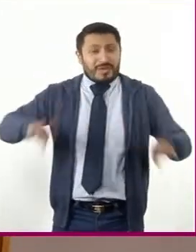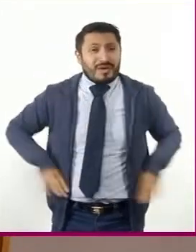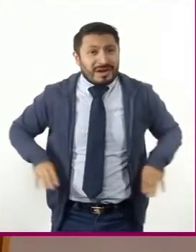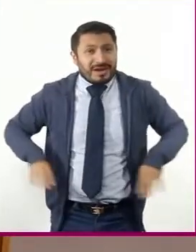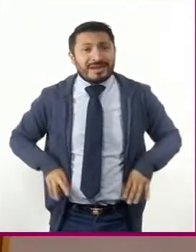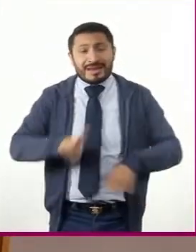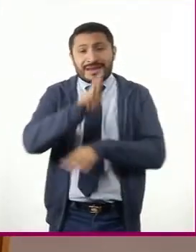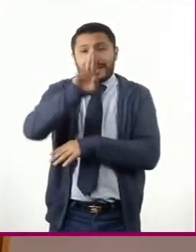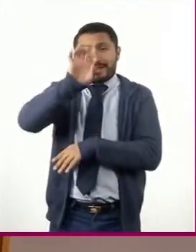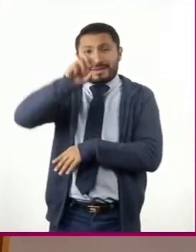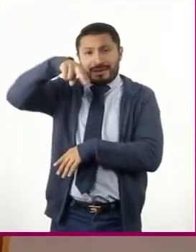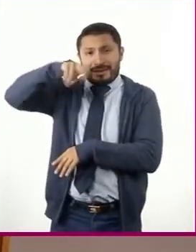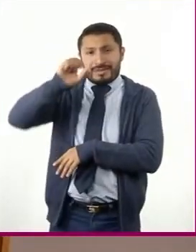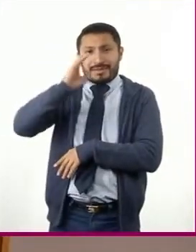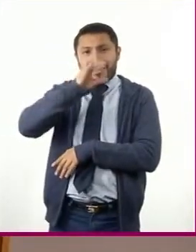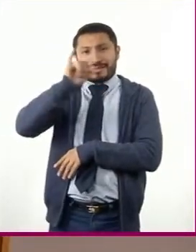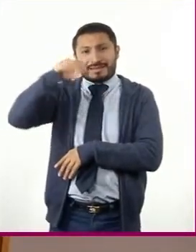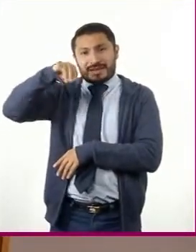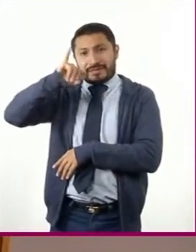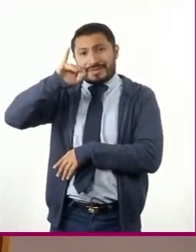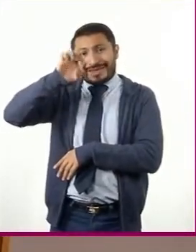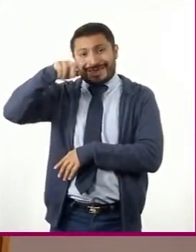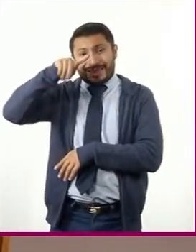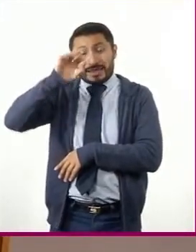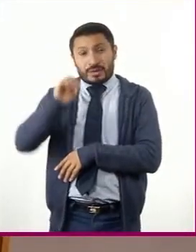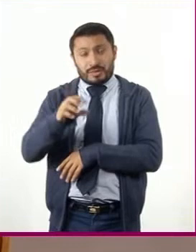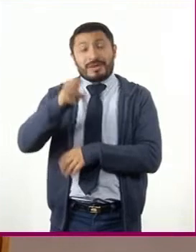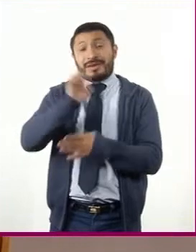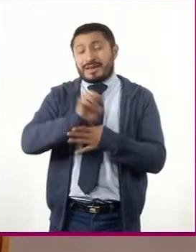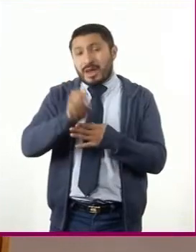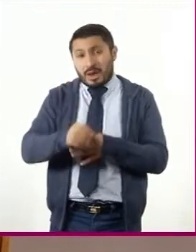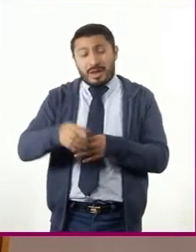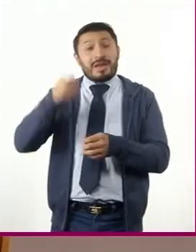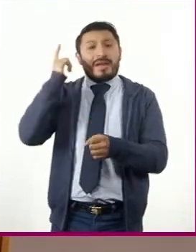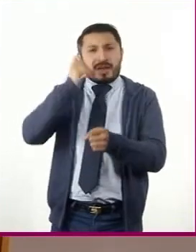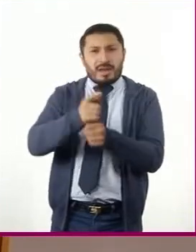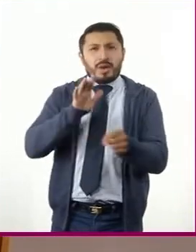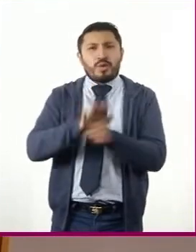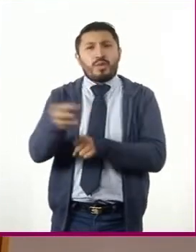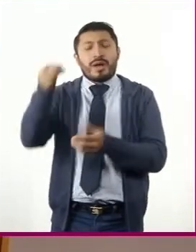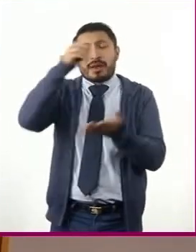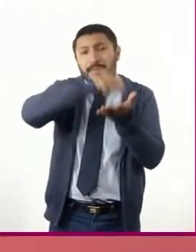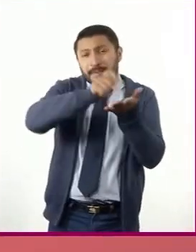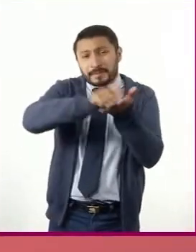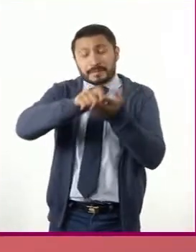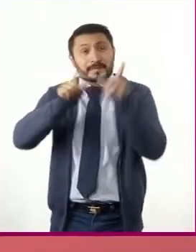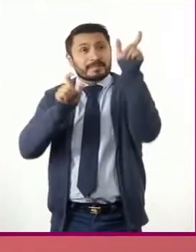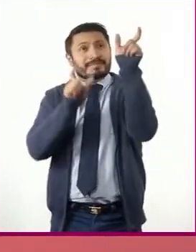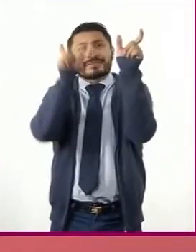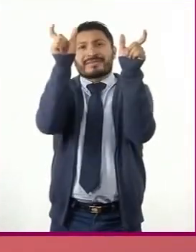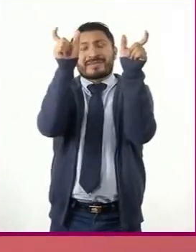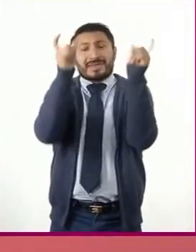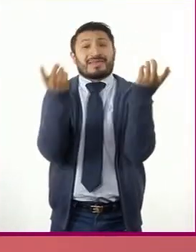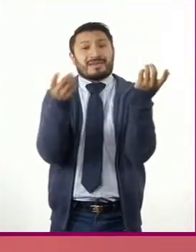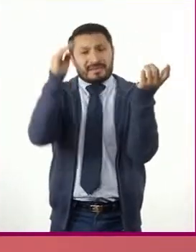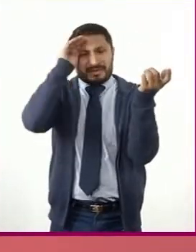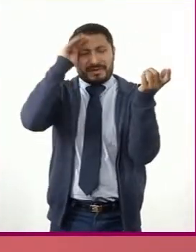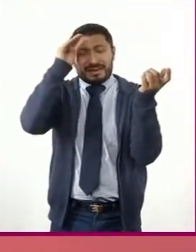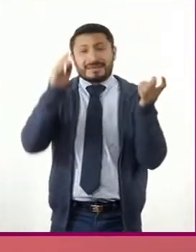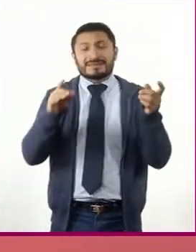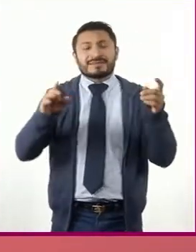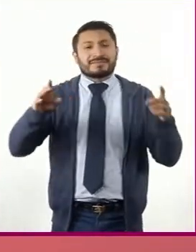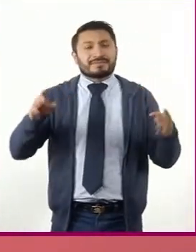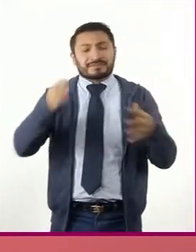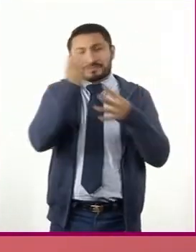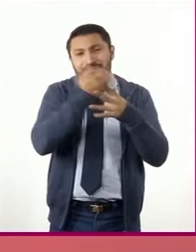del Renacimiento. Entonces, debemos saber qué es lo que debemos colocar en los encabezados. Pensemos en las categorías que